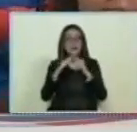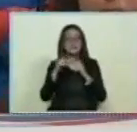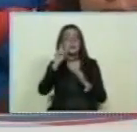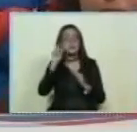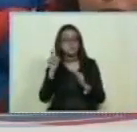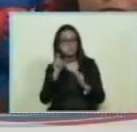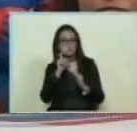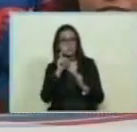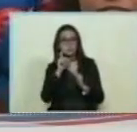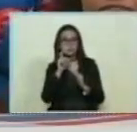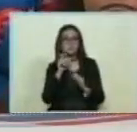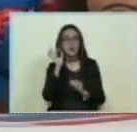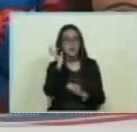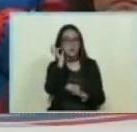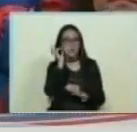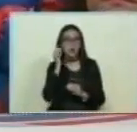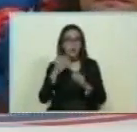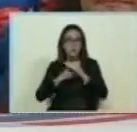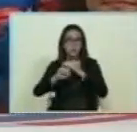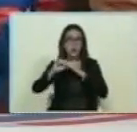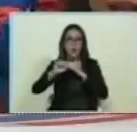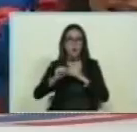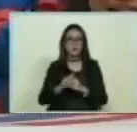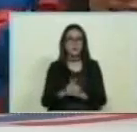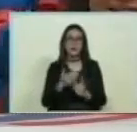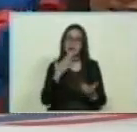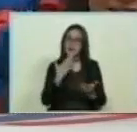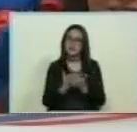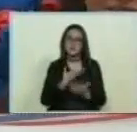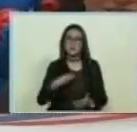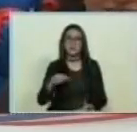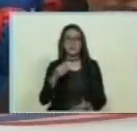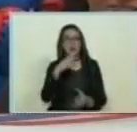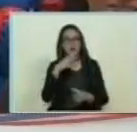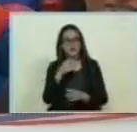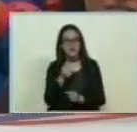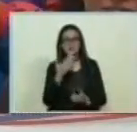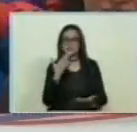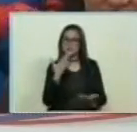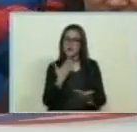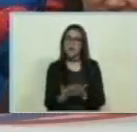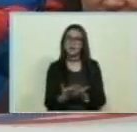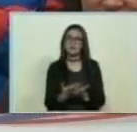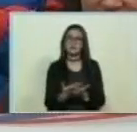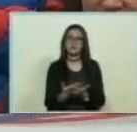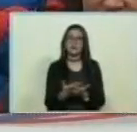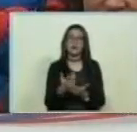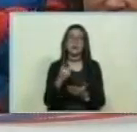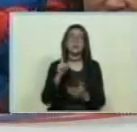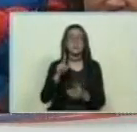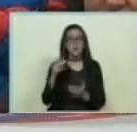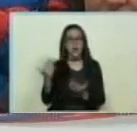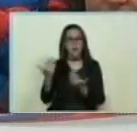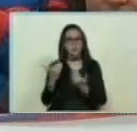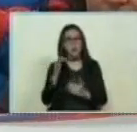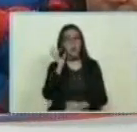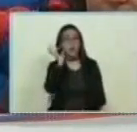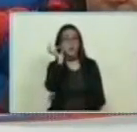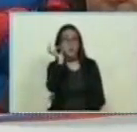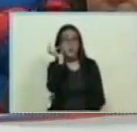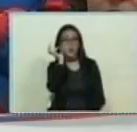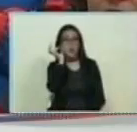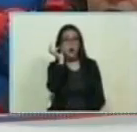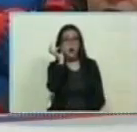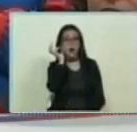abrigo materno en esa ruta que se ha emprendido. Y gracias, presidente, por su confianza y sobre todo por apostar a la mujer que se